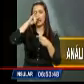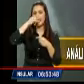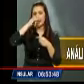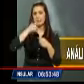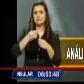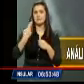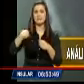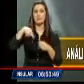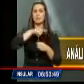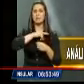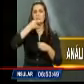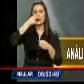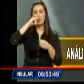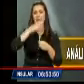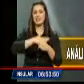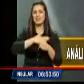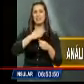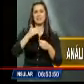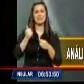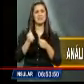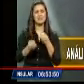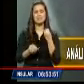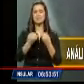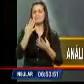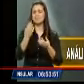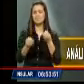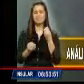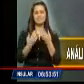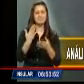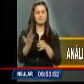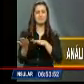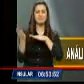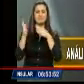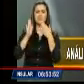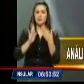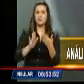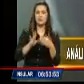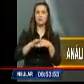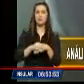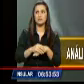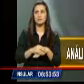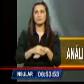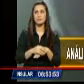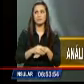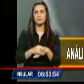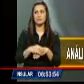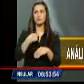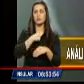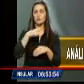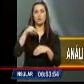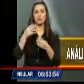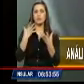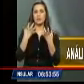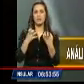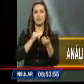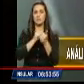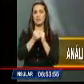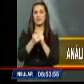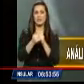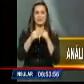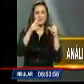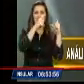Nuestros niños están carbonizados. Señor Jacob. Están hechos de pedazos. Yo no quiero pasar